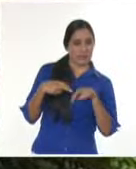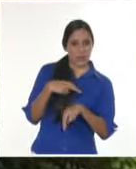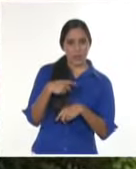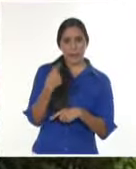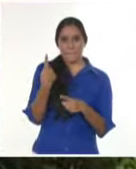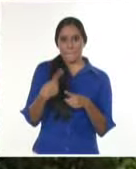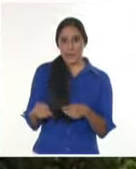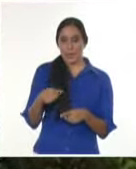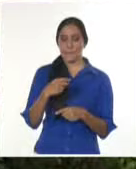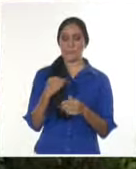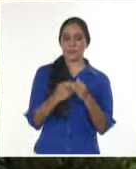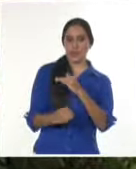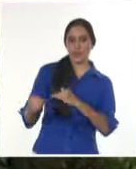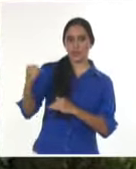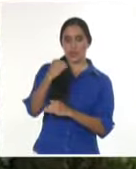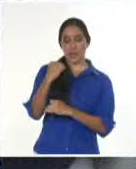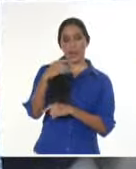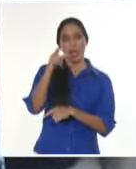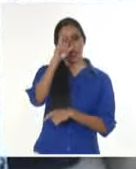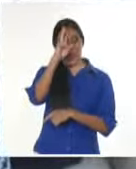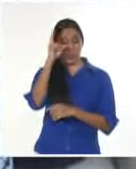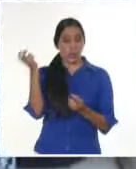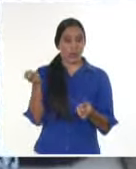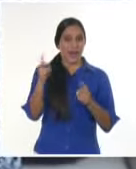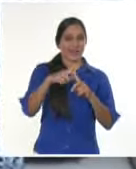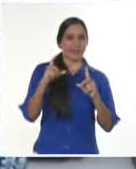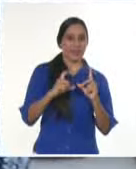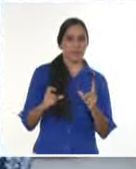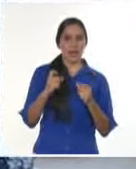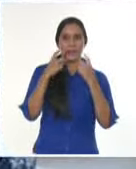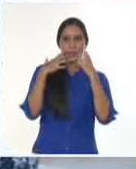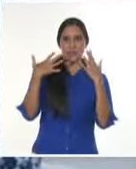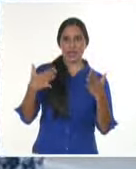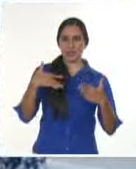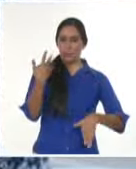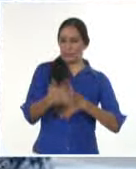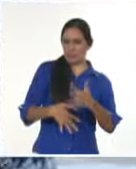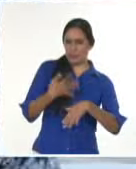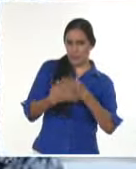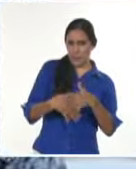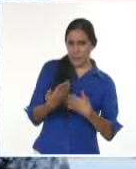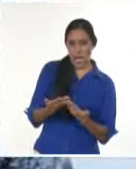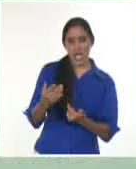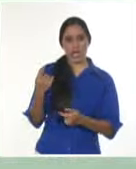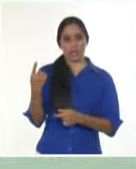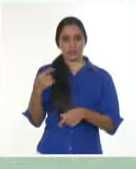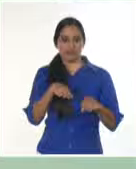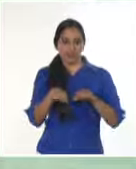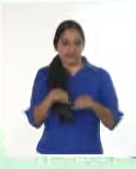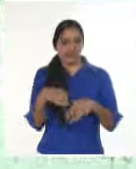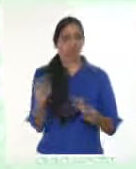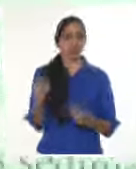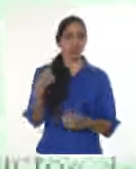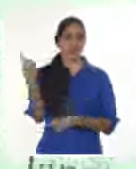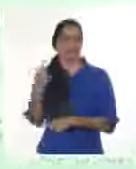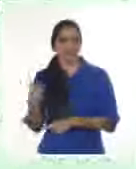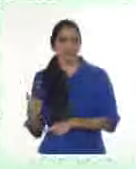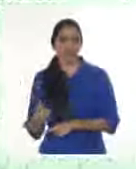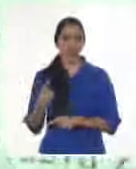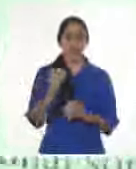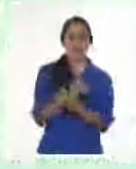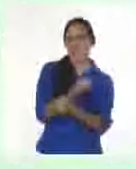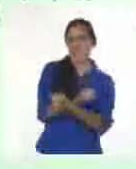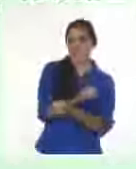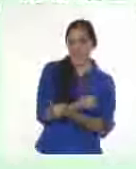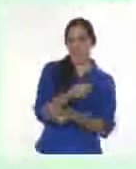mi maestría y mi tema doctoral, está relacionado con los fenómenos inducidos y tienen que ver con la peligrosidad sísmica, así como los